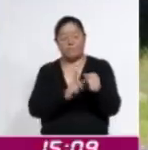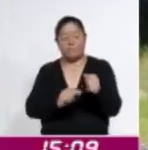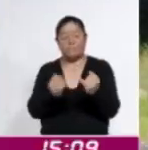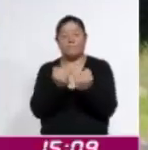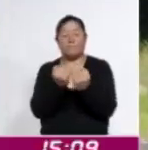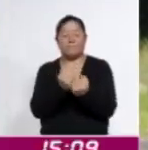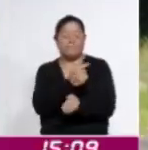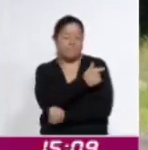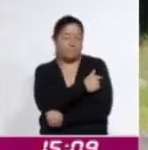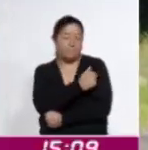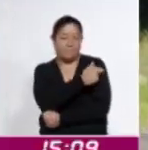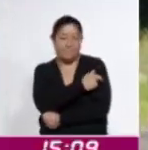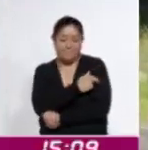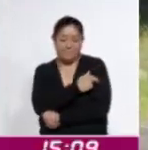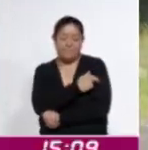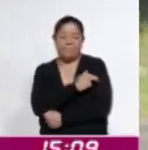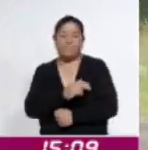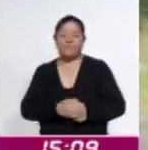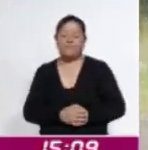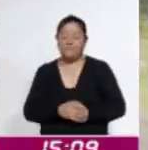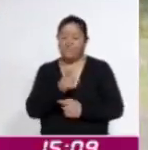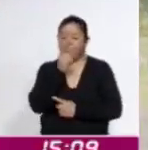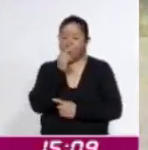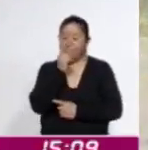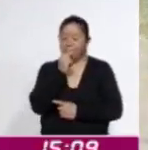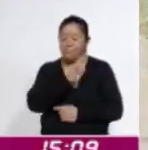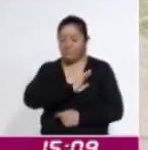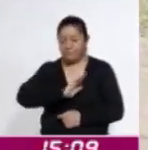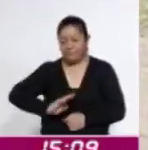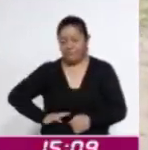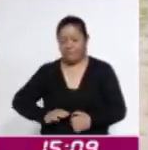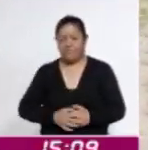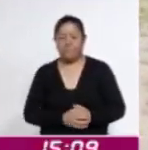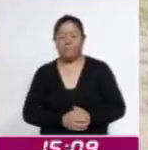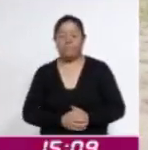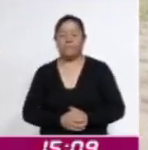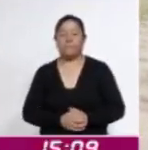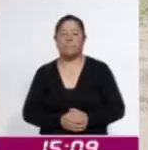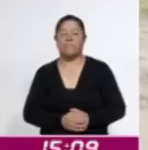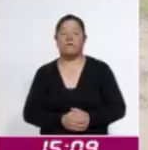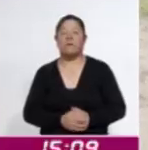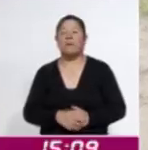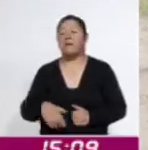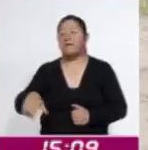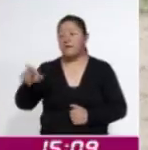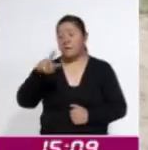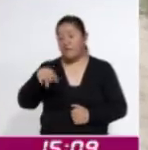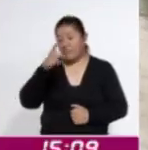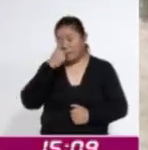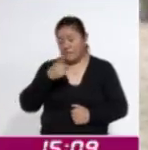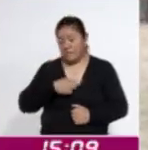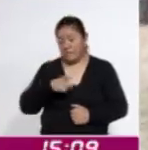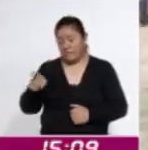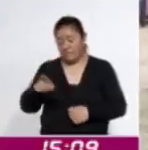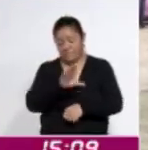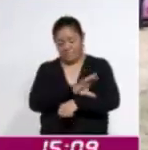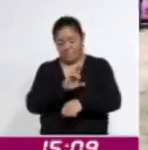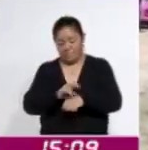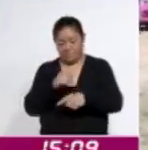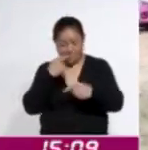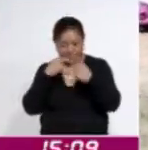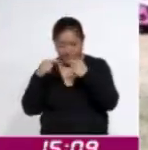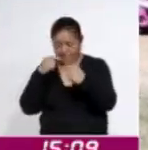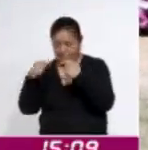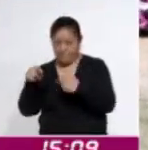de la Guardia Nacional, le decía, y la Policía Municipal. La estrategia planteada en el mando coordinado